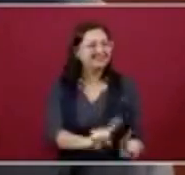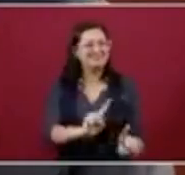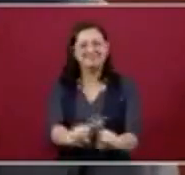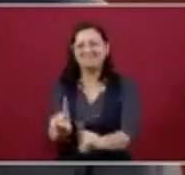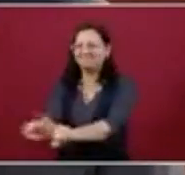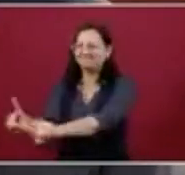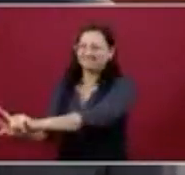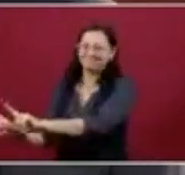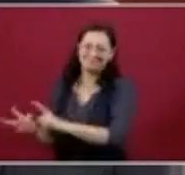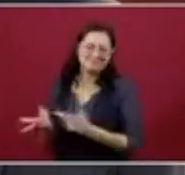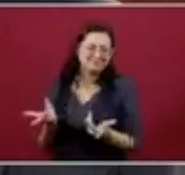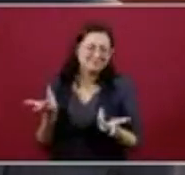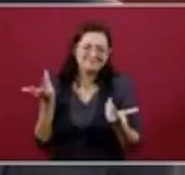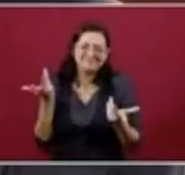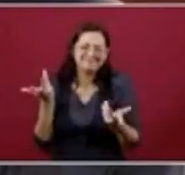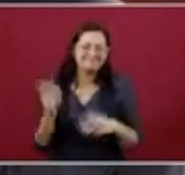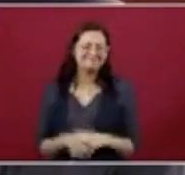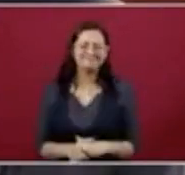Entonces,